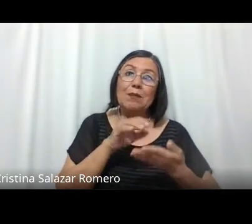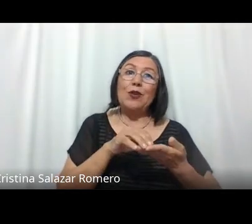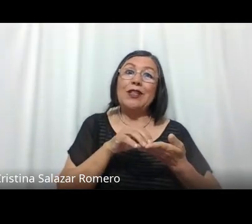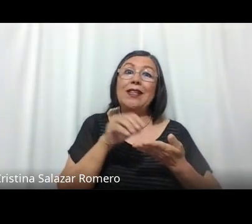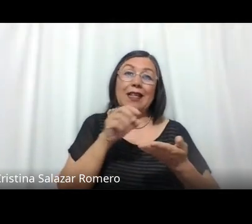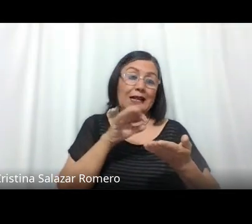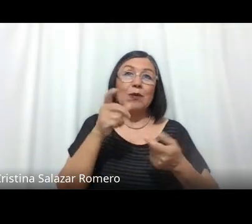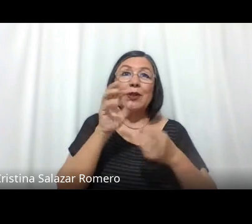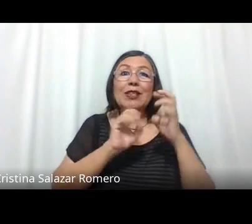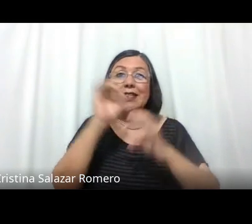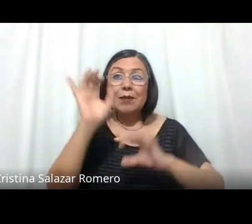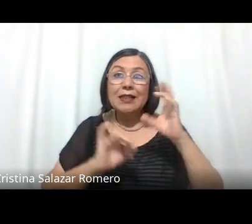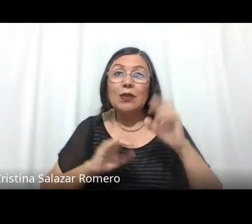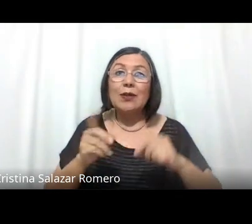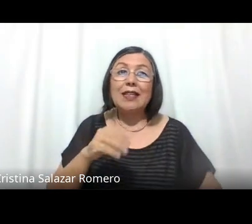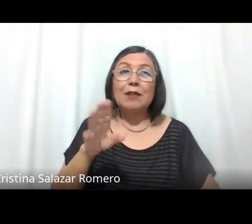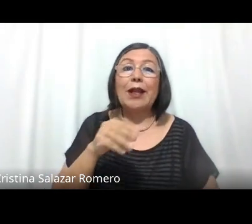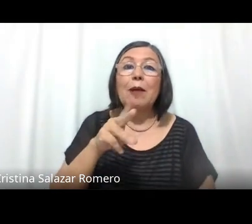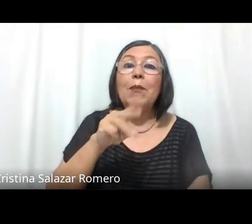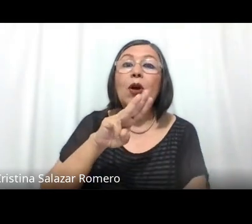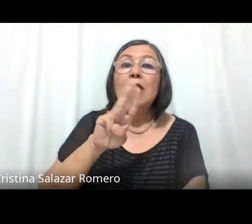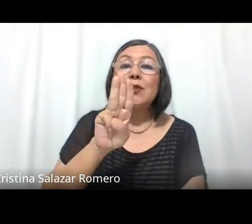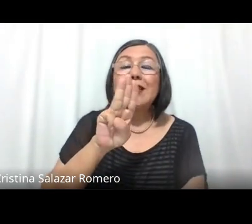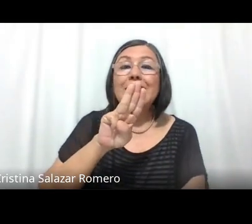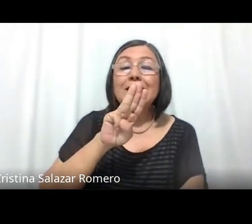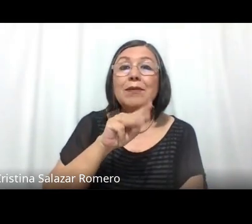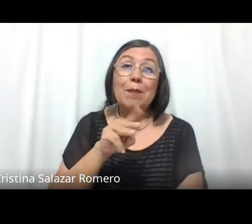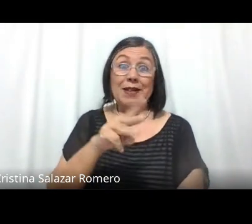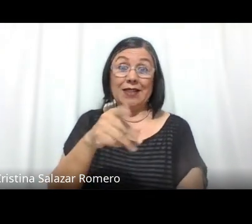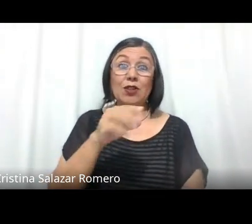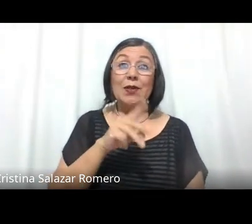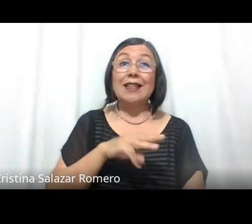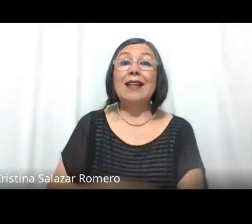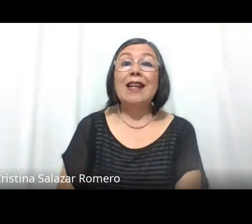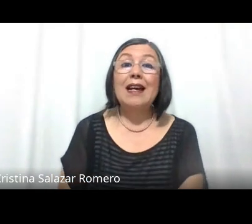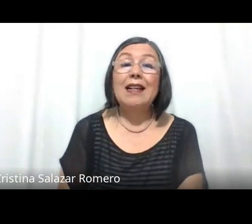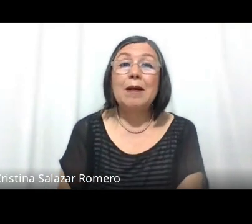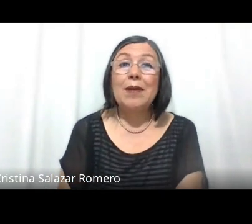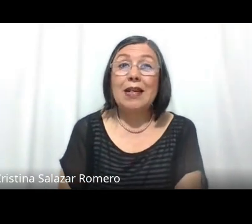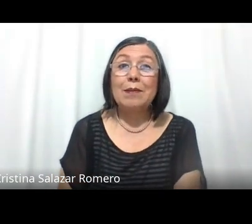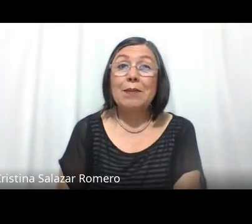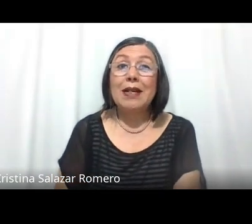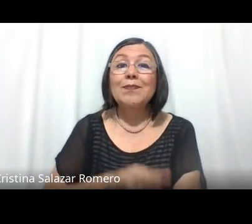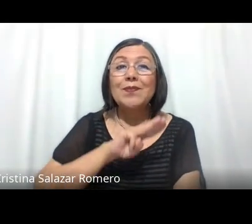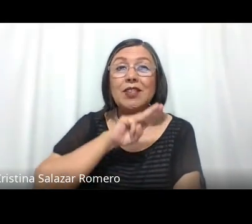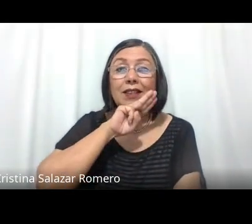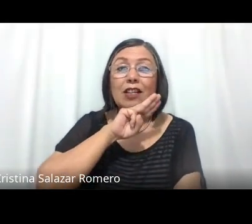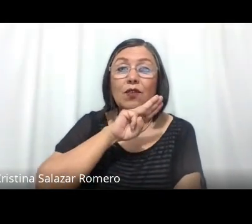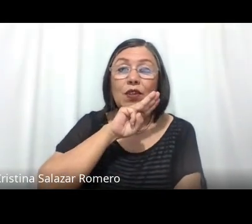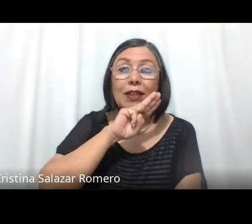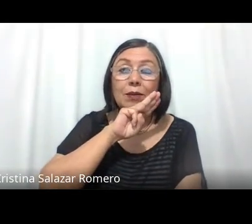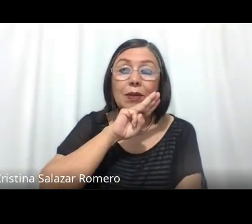les apoye al momento que estén aprendiendo una seña. Por ejemplo, si ustedes aprendieron ahorita la palabra mamá, ¿sí?